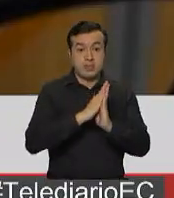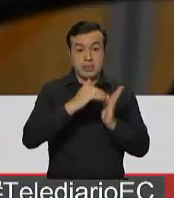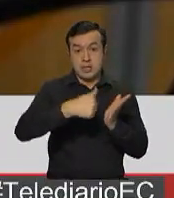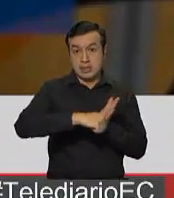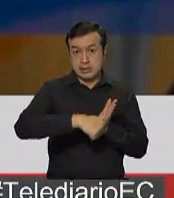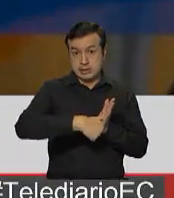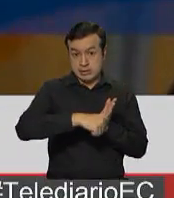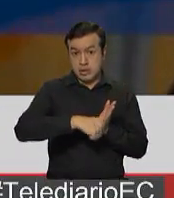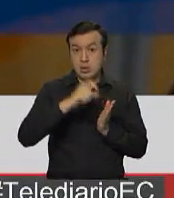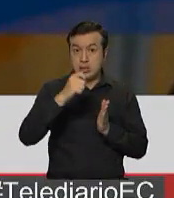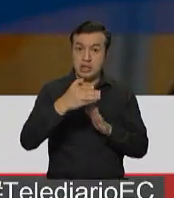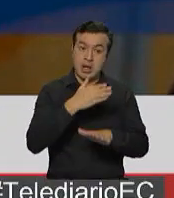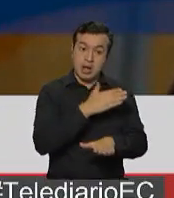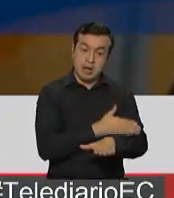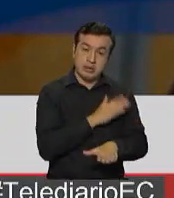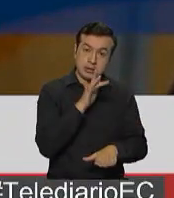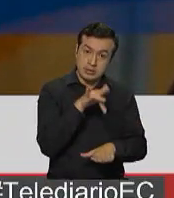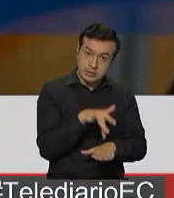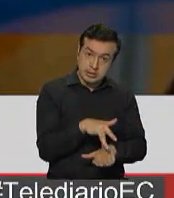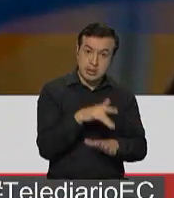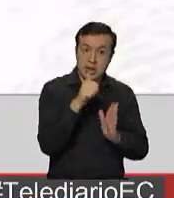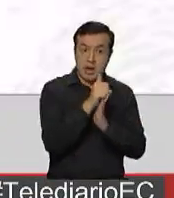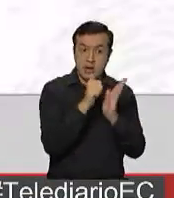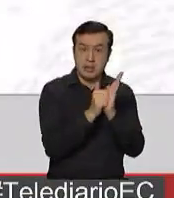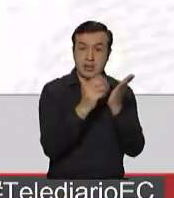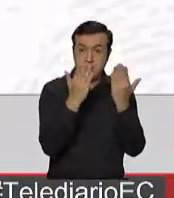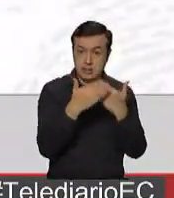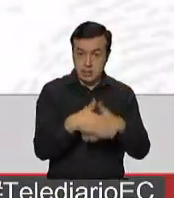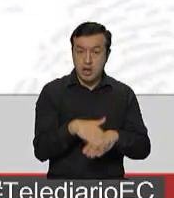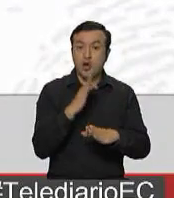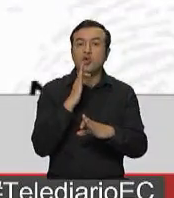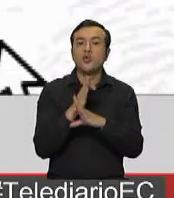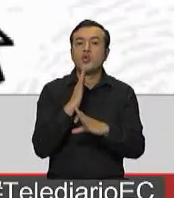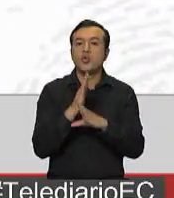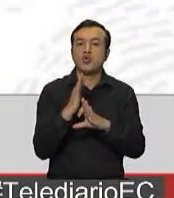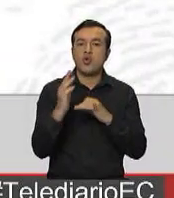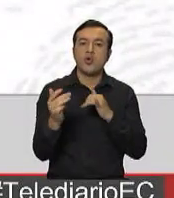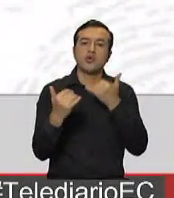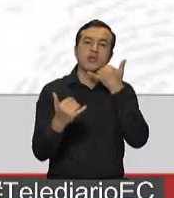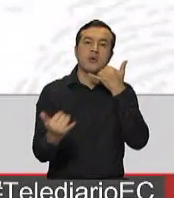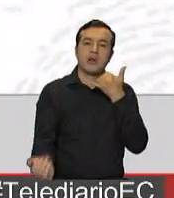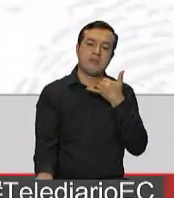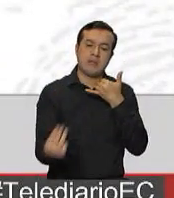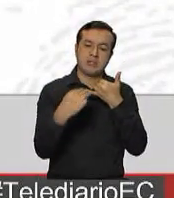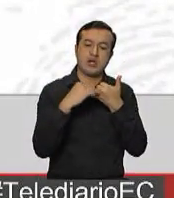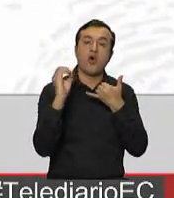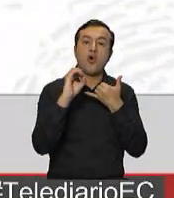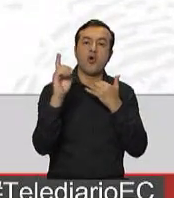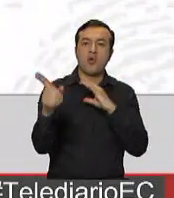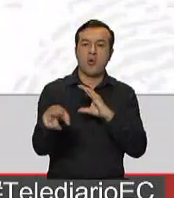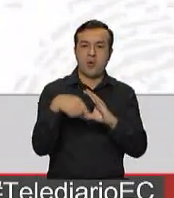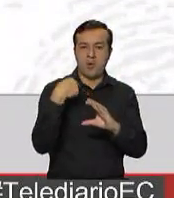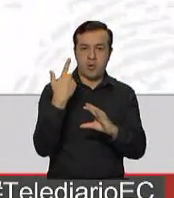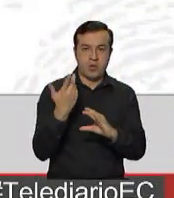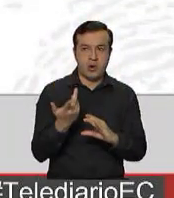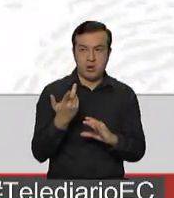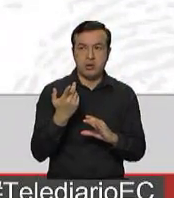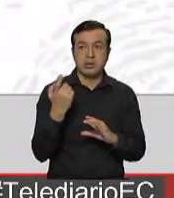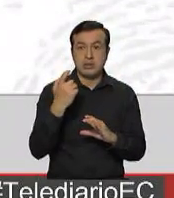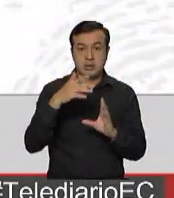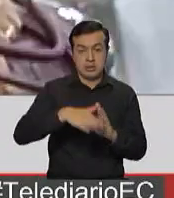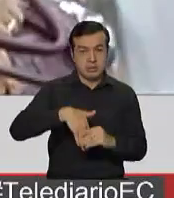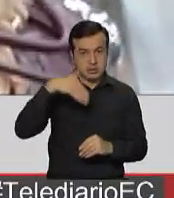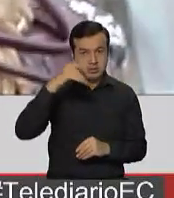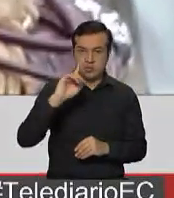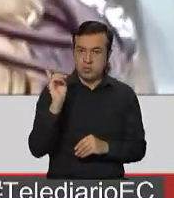web de la institución. Una vez agendado, recibirá el turno vía mensaje de texto o correo electrónico. No es necesario